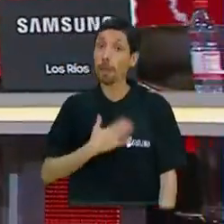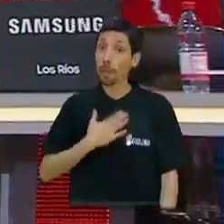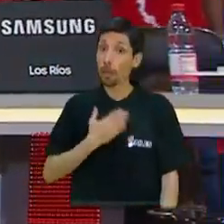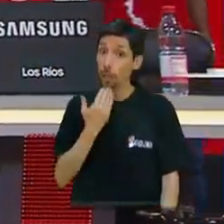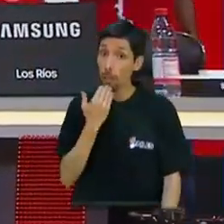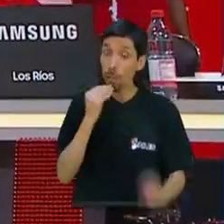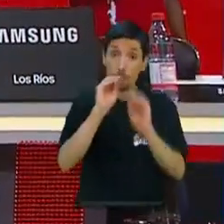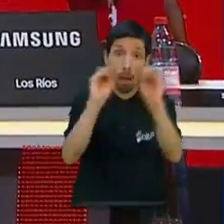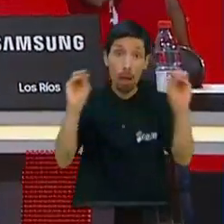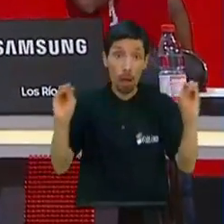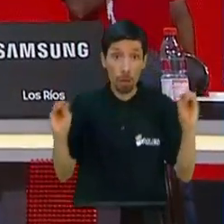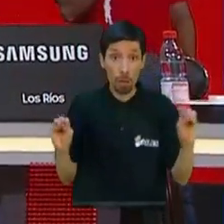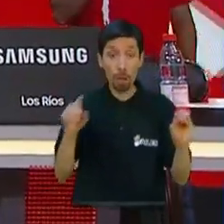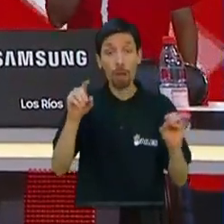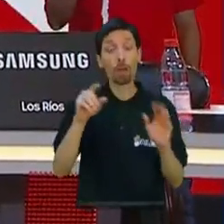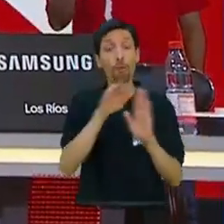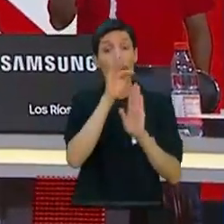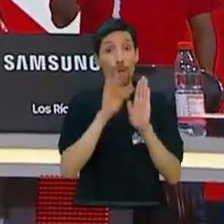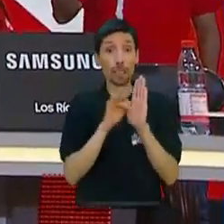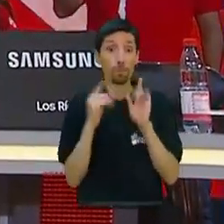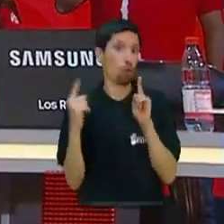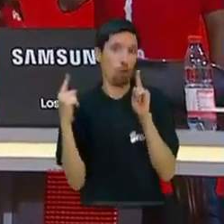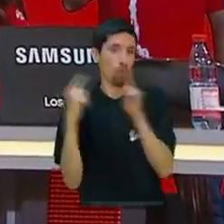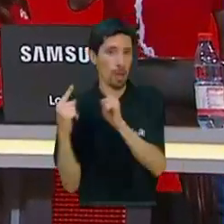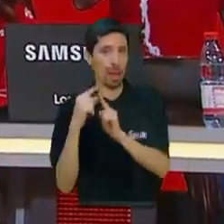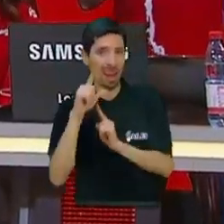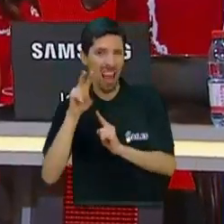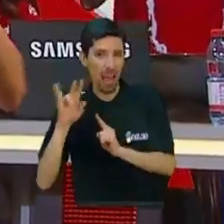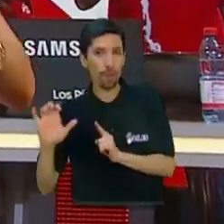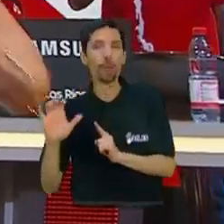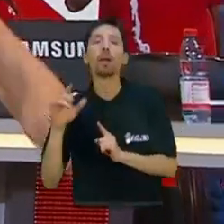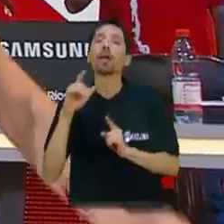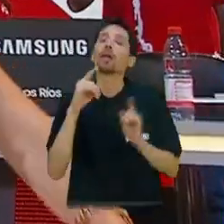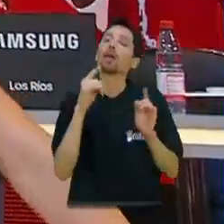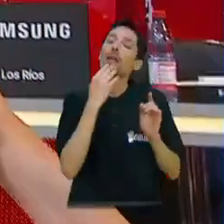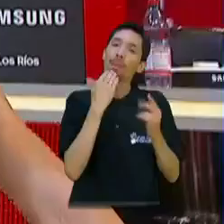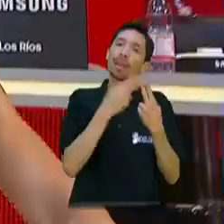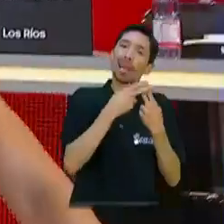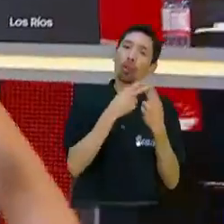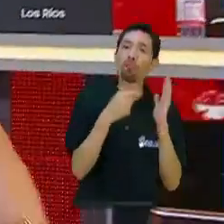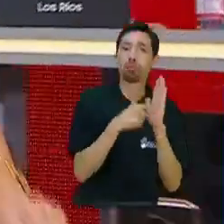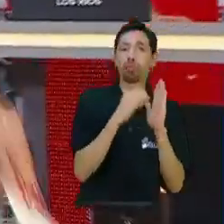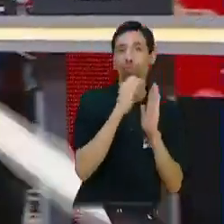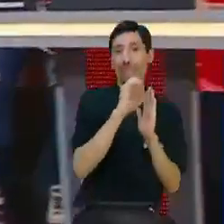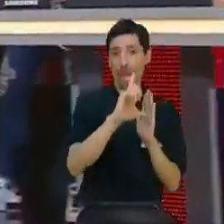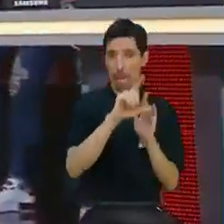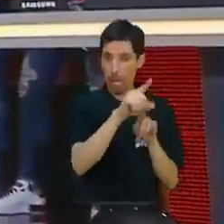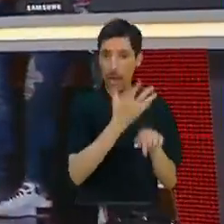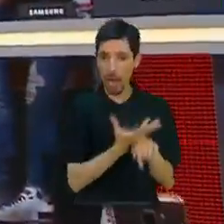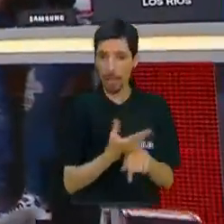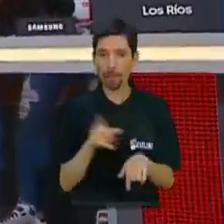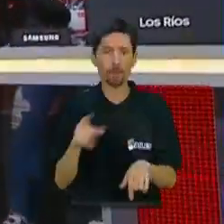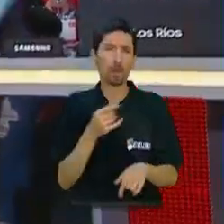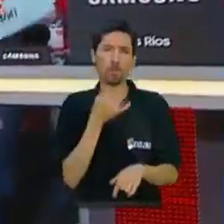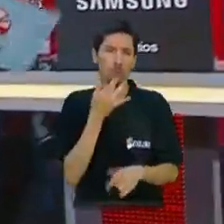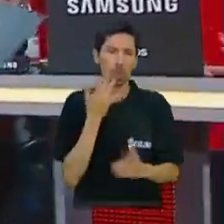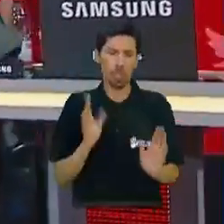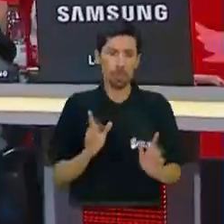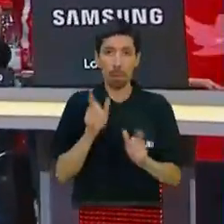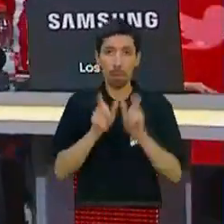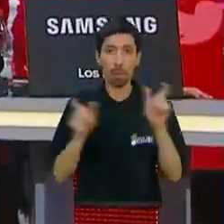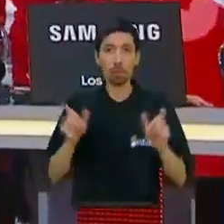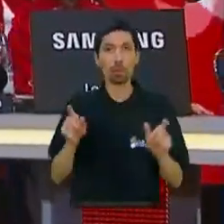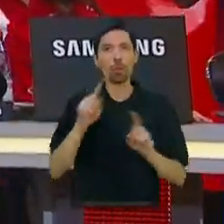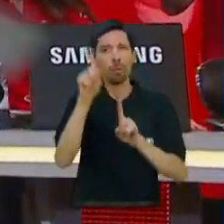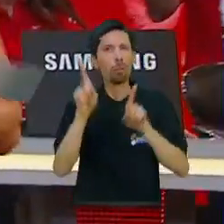para que se conecten a través de Facebook Live, de Teletón y también en Teletón.cl, mira, ¿no? Yo de hecho tengo un torpedo acá, te voy a decir al tiro, porque es súper simple. Mucha gente quizás